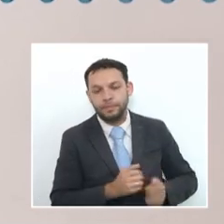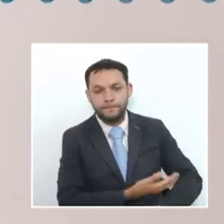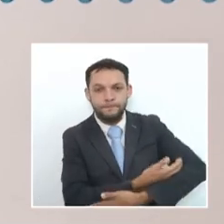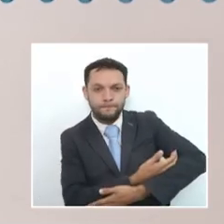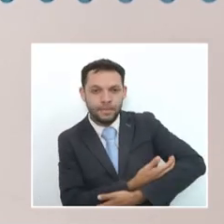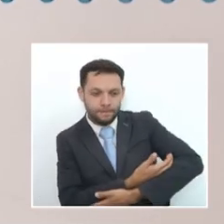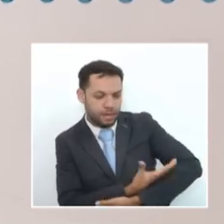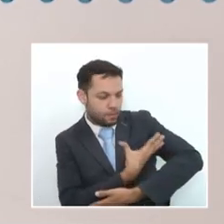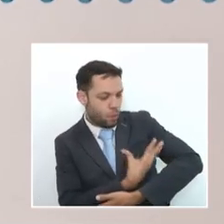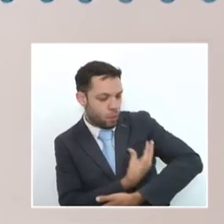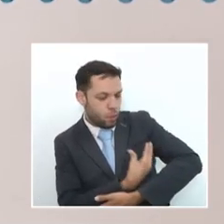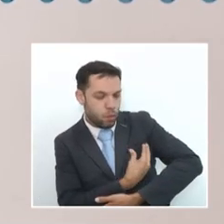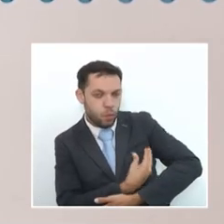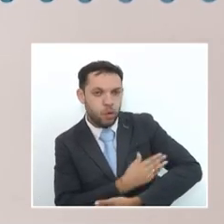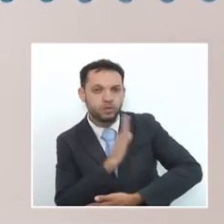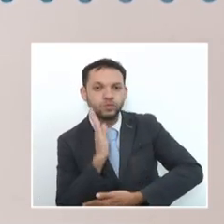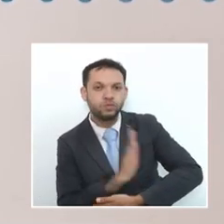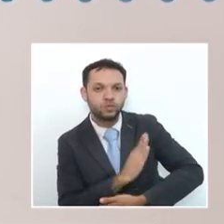maravilloso para un niño.